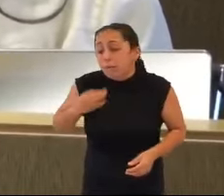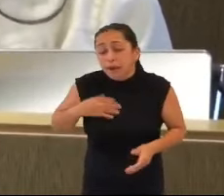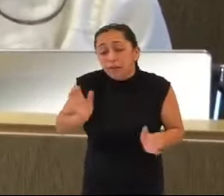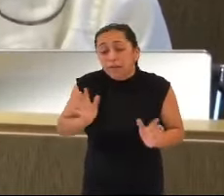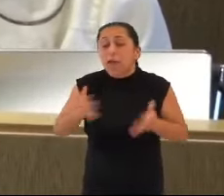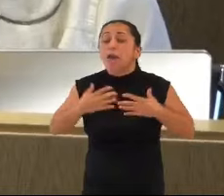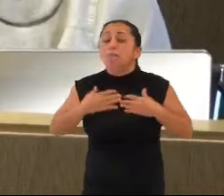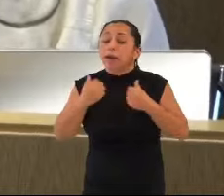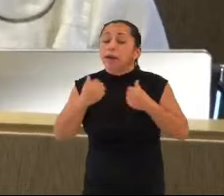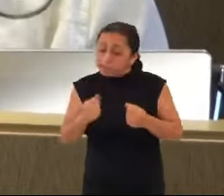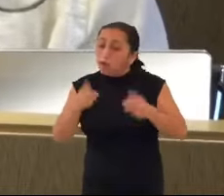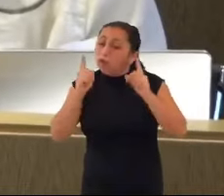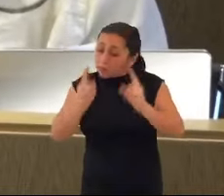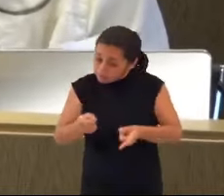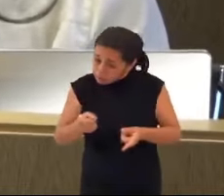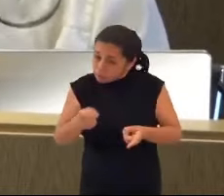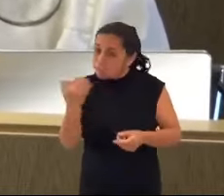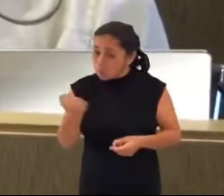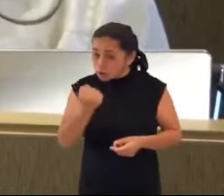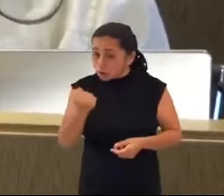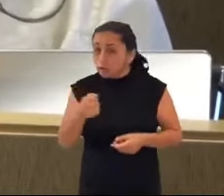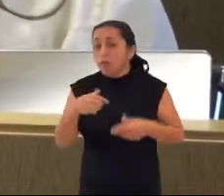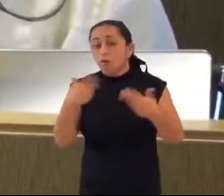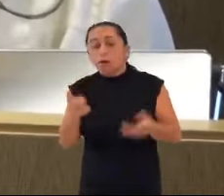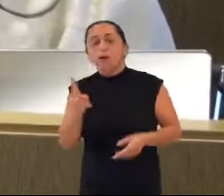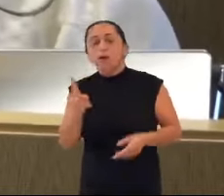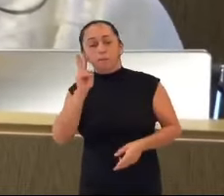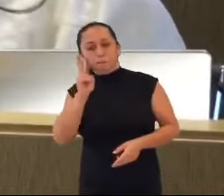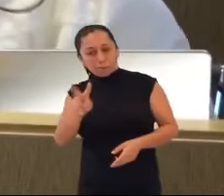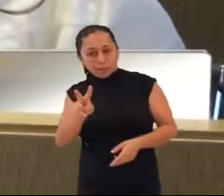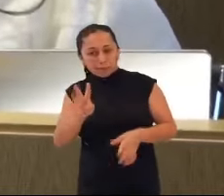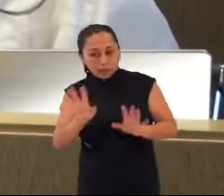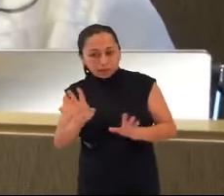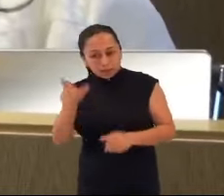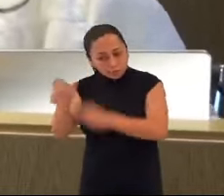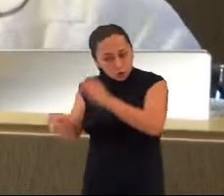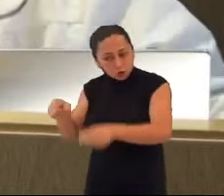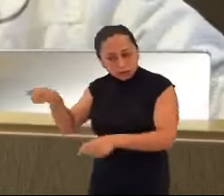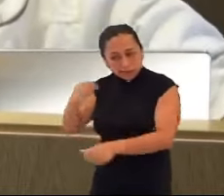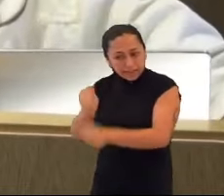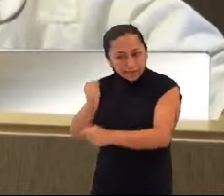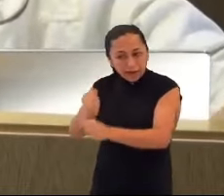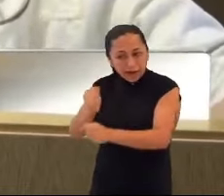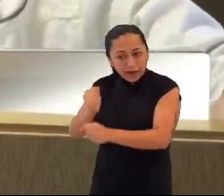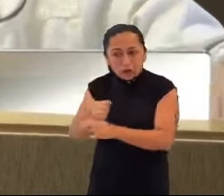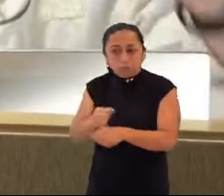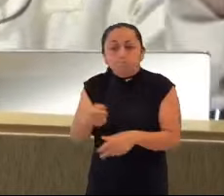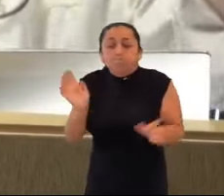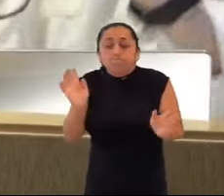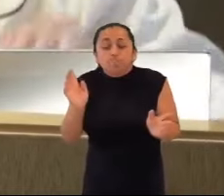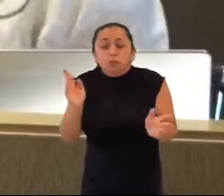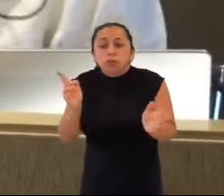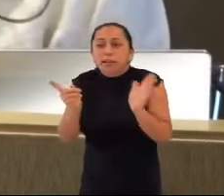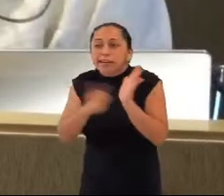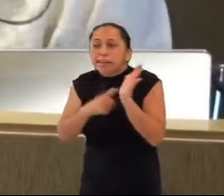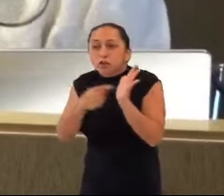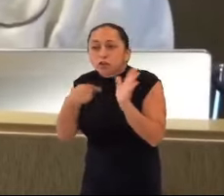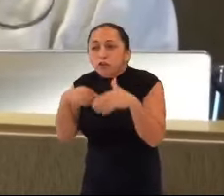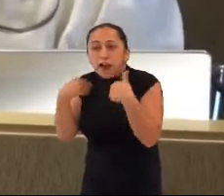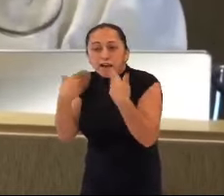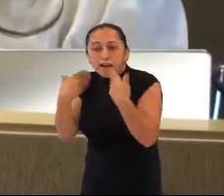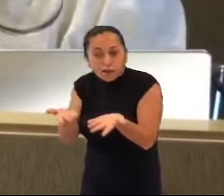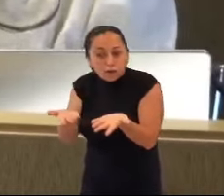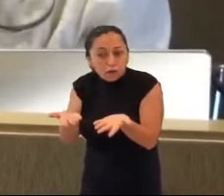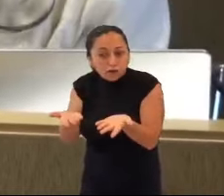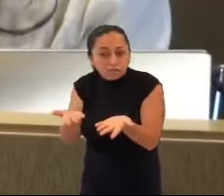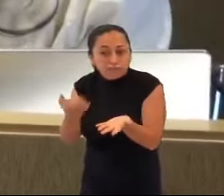la población. Bueno, la perspectiva de que estos trabajadores, en caso de que la resolución no sea favorable por parte de la empresa,